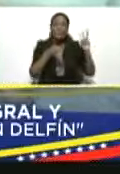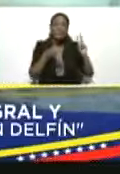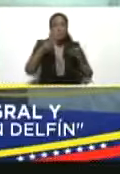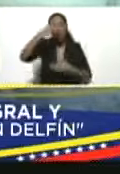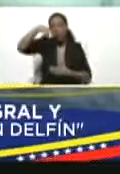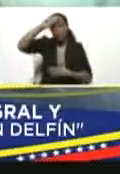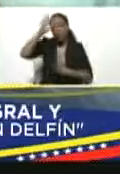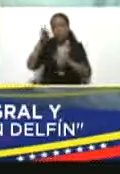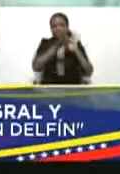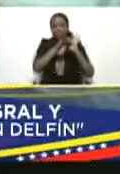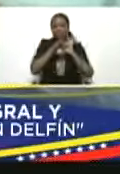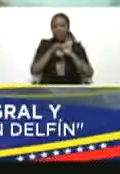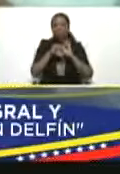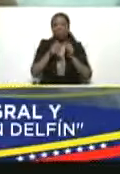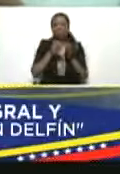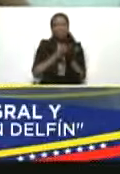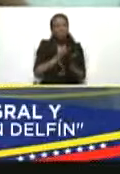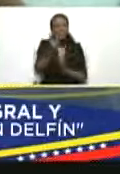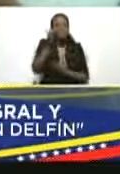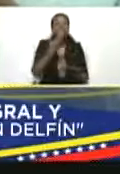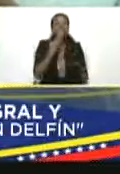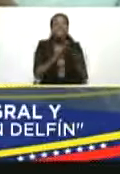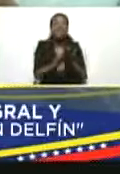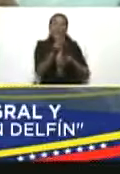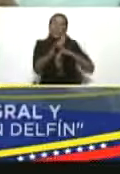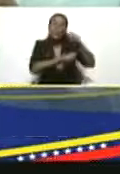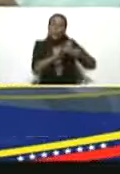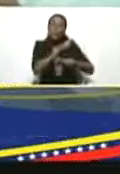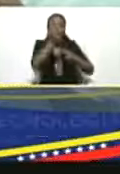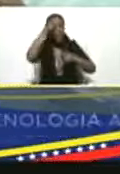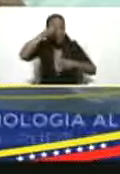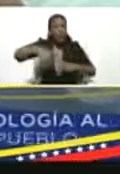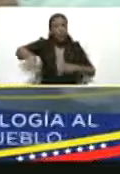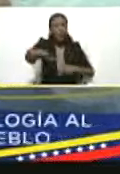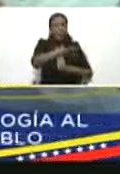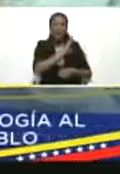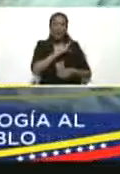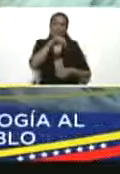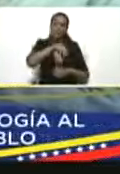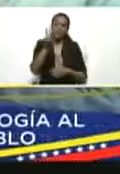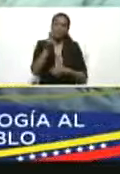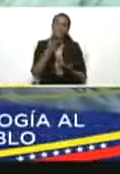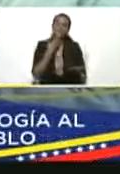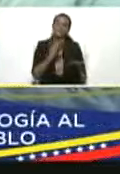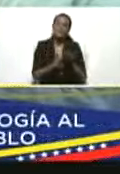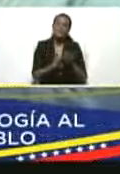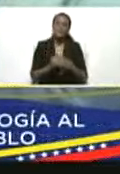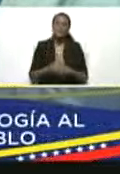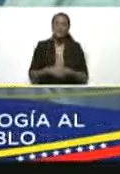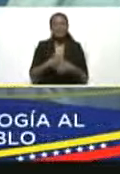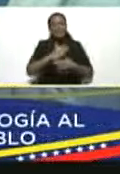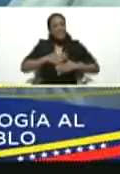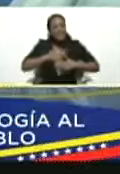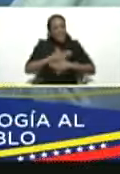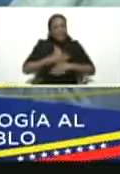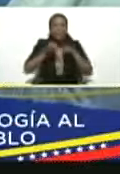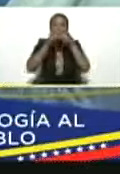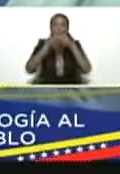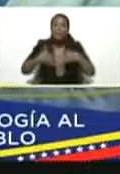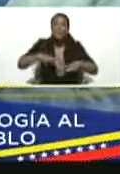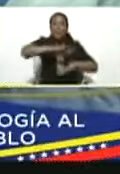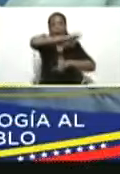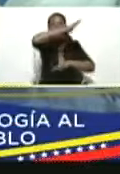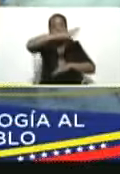siempre muchacha gracias por todo lo que hacen por nuestro pueblo Gracias disfruten la hermosura de estas